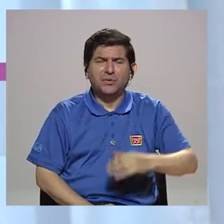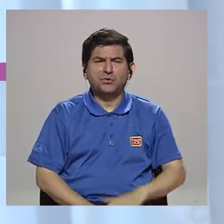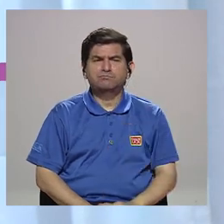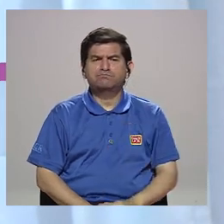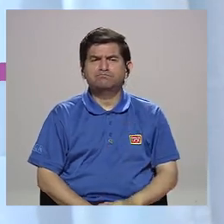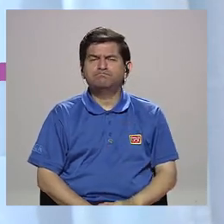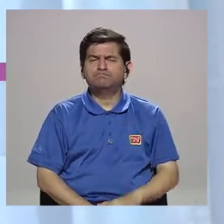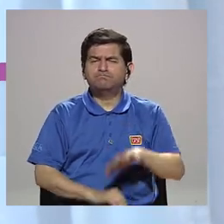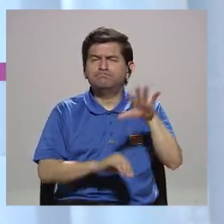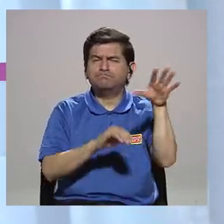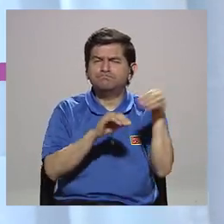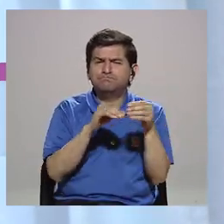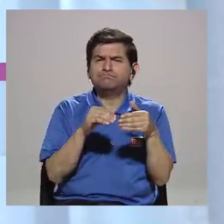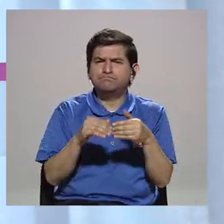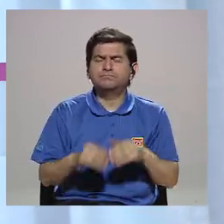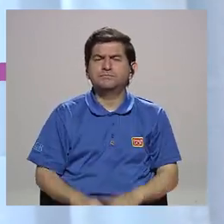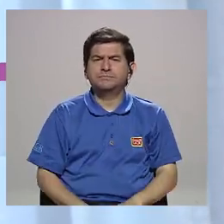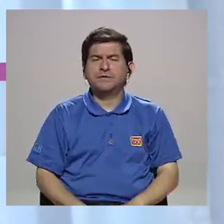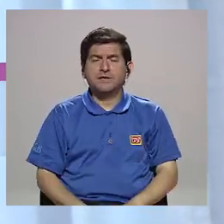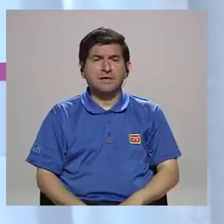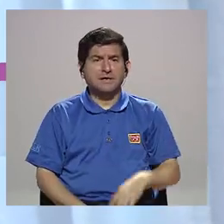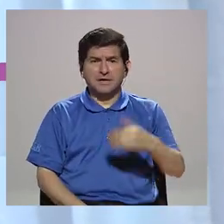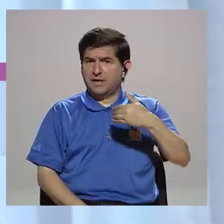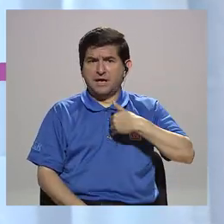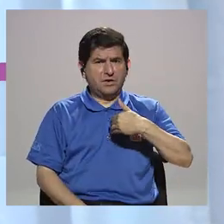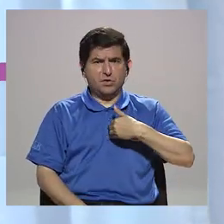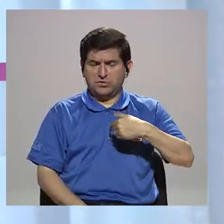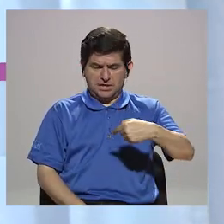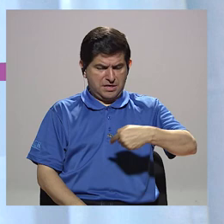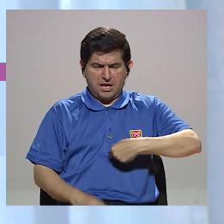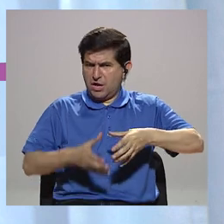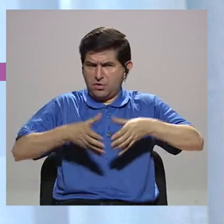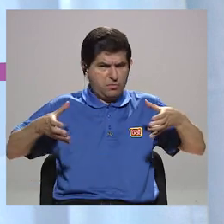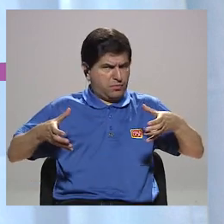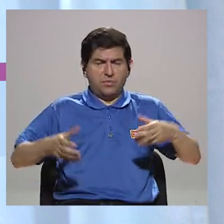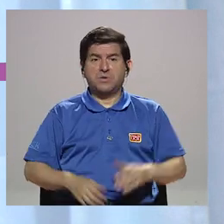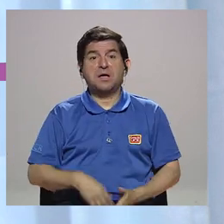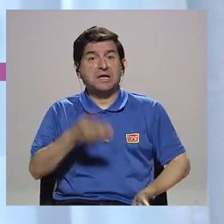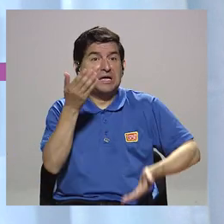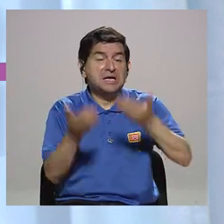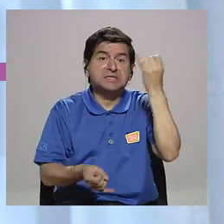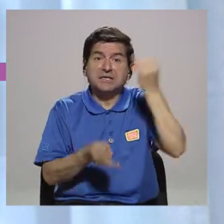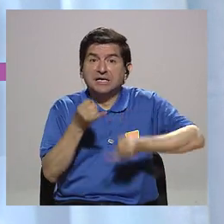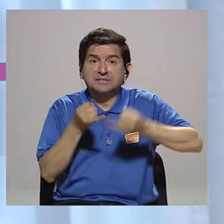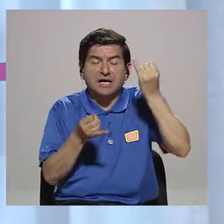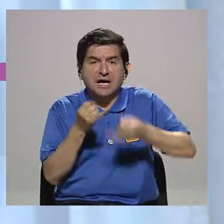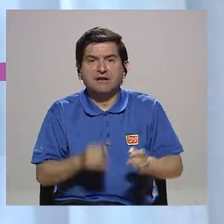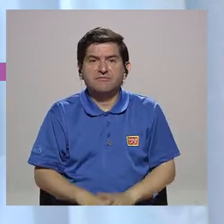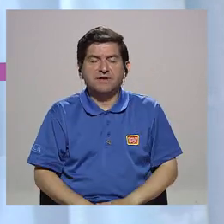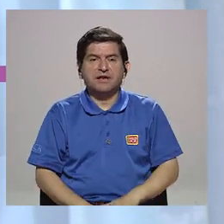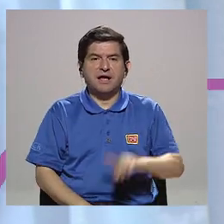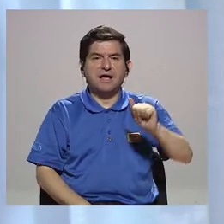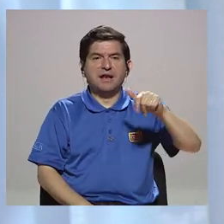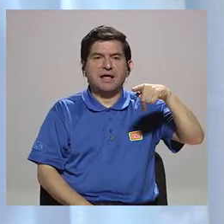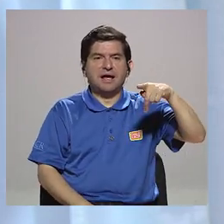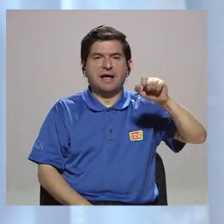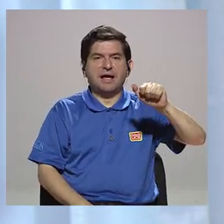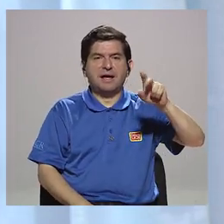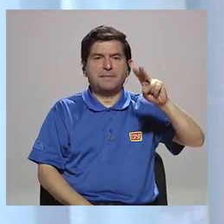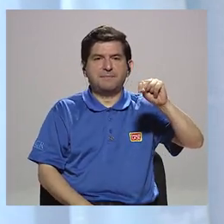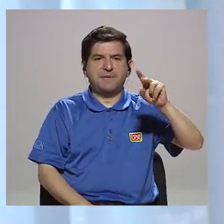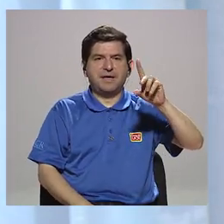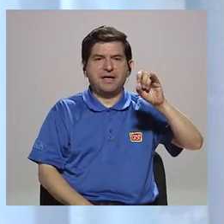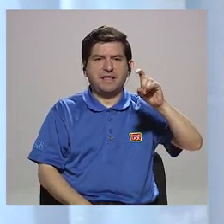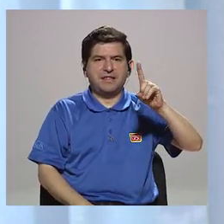sí. Entonces ya se me agregó otro aspecto, que en la gastritis no hay la temperatura. Y puede resultar que al final de cuentas sea una apendicitis